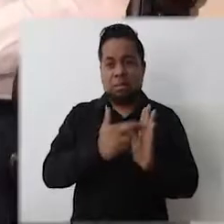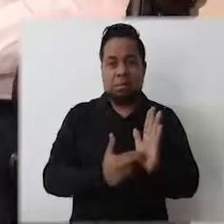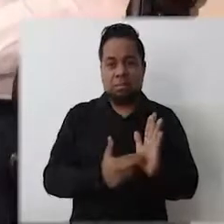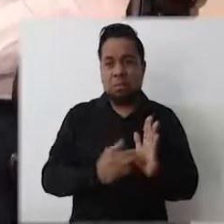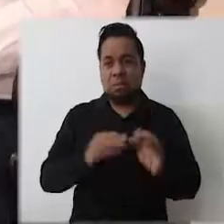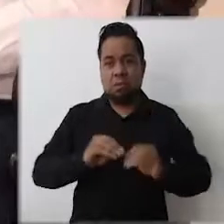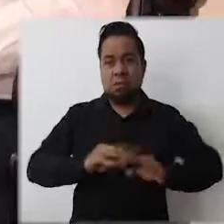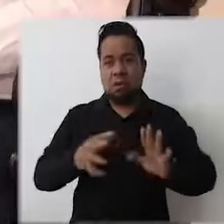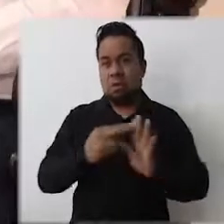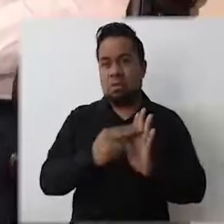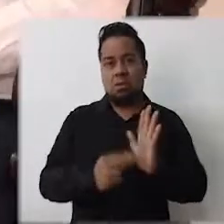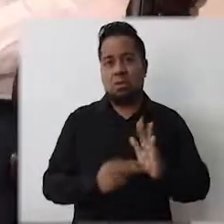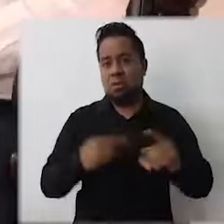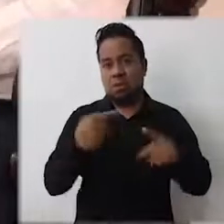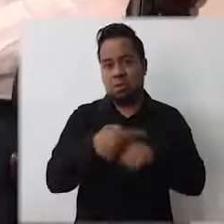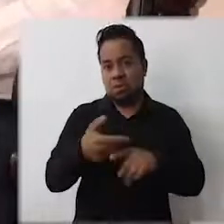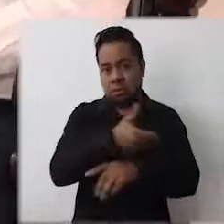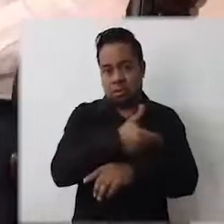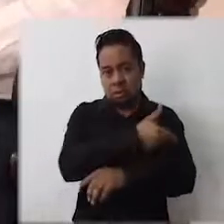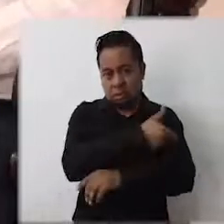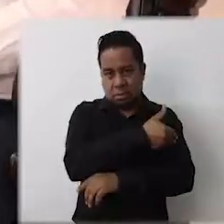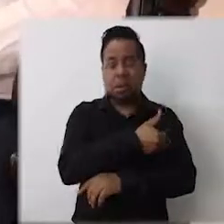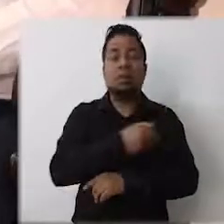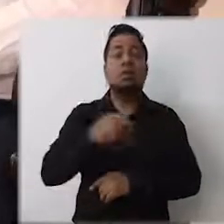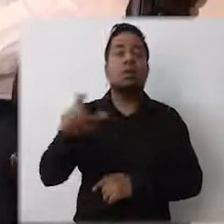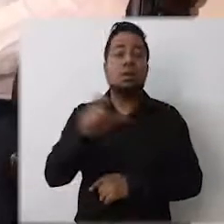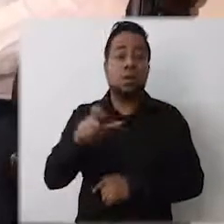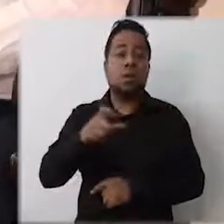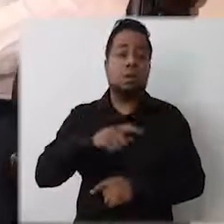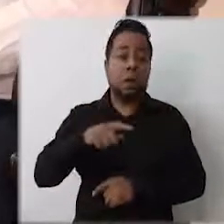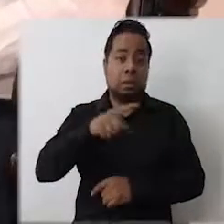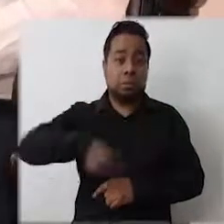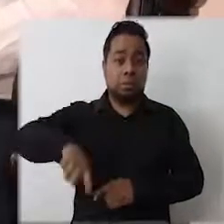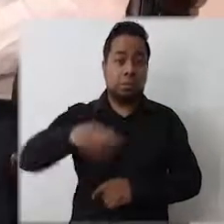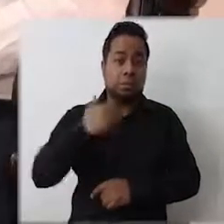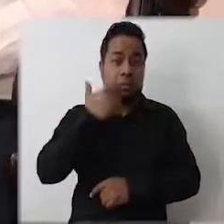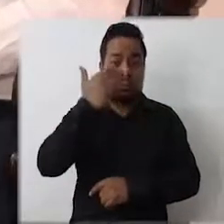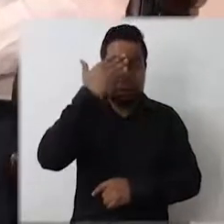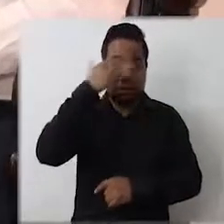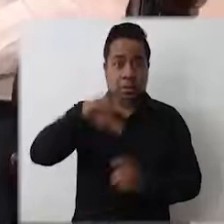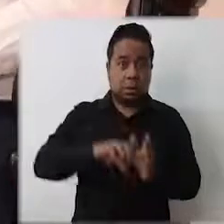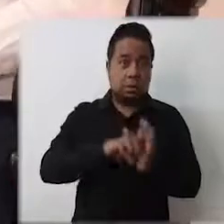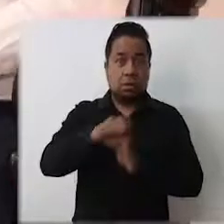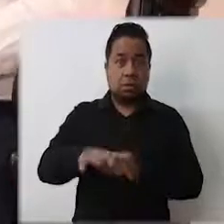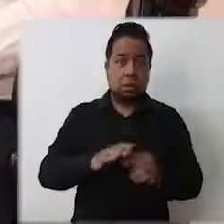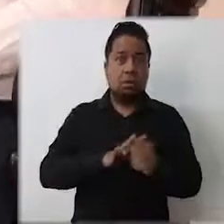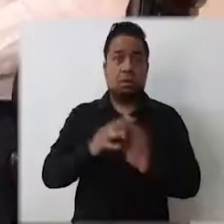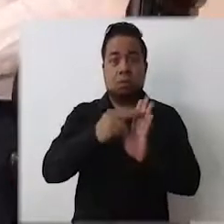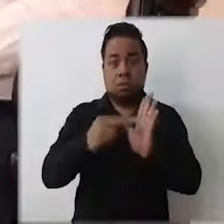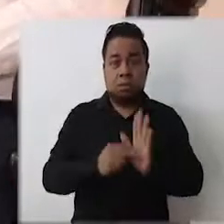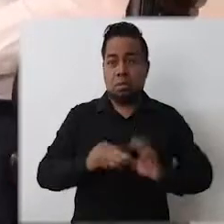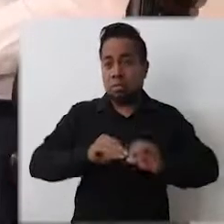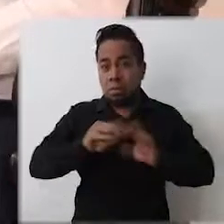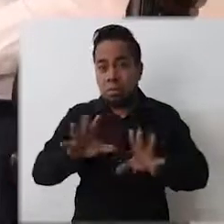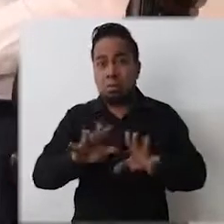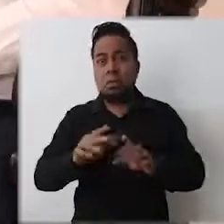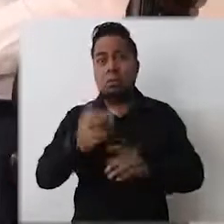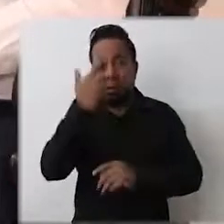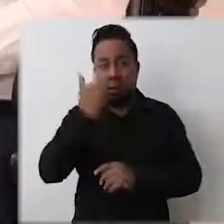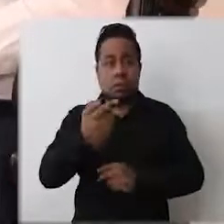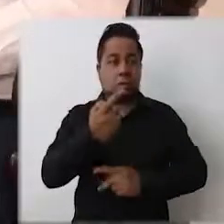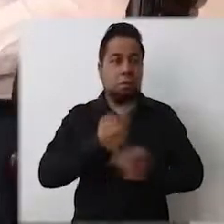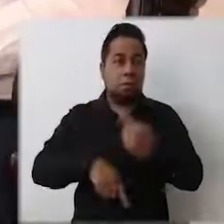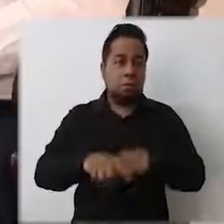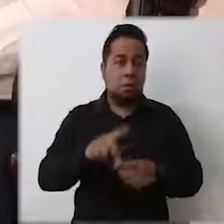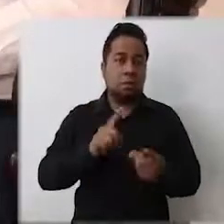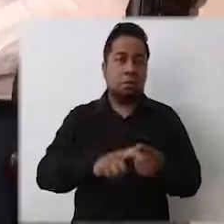cada sesión, y cumplir con ello con nuestro papel fundamental de representación ciudadana. Es por ello que resulta